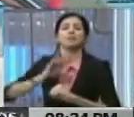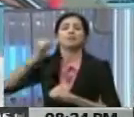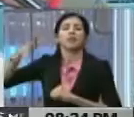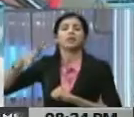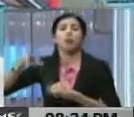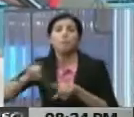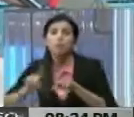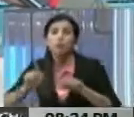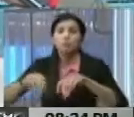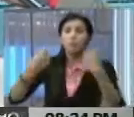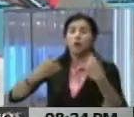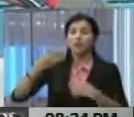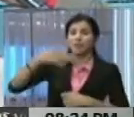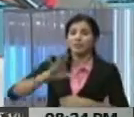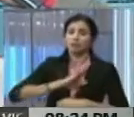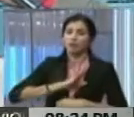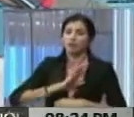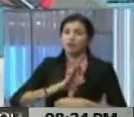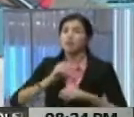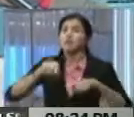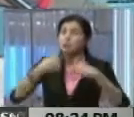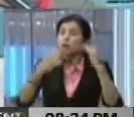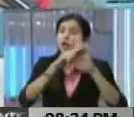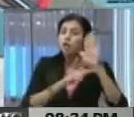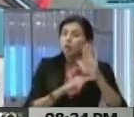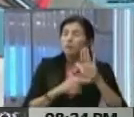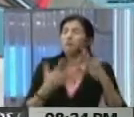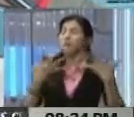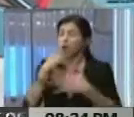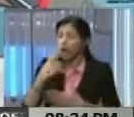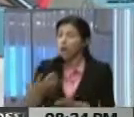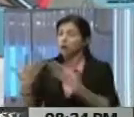las normativas que tienen vigencia desde hace ya casi 10 años.